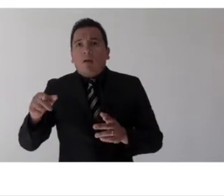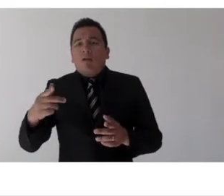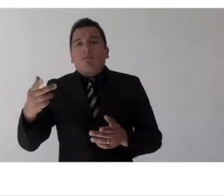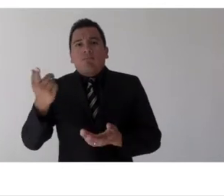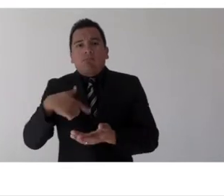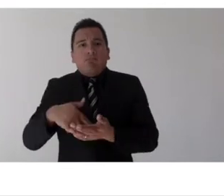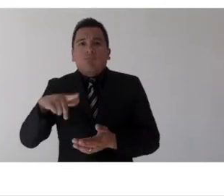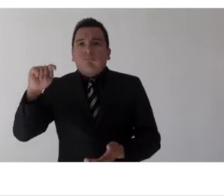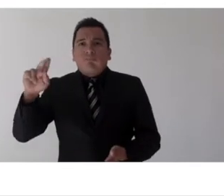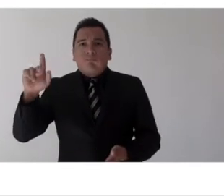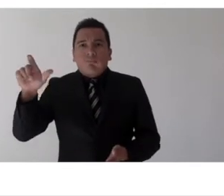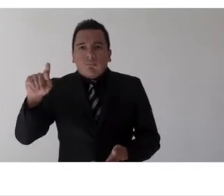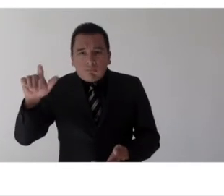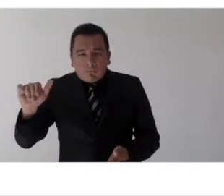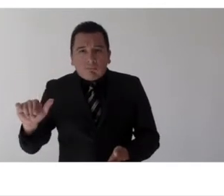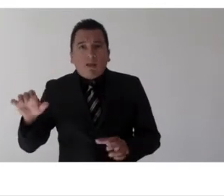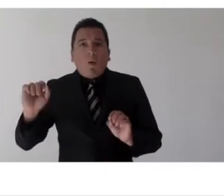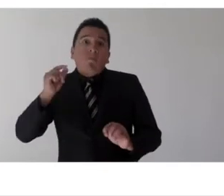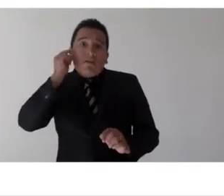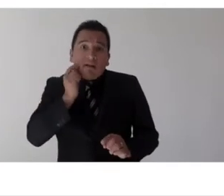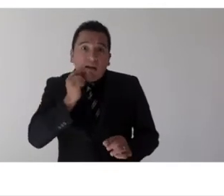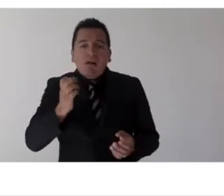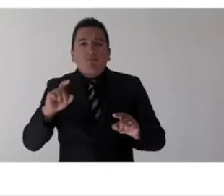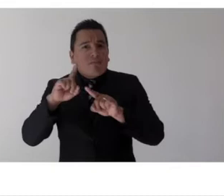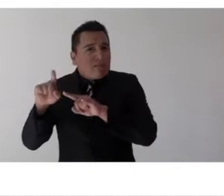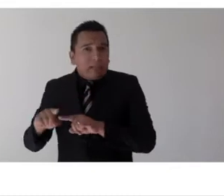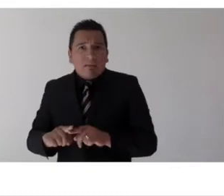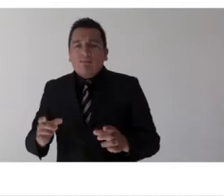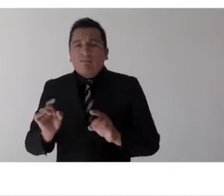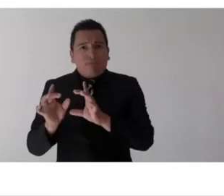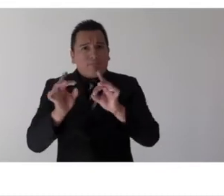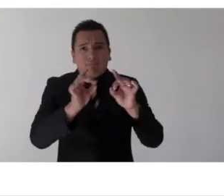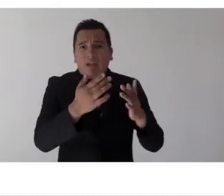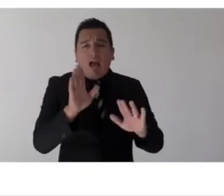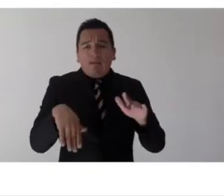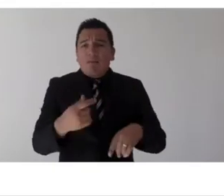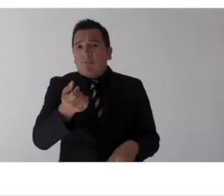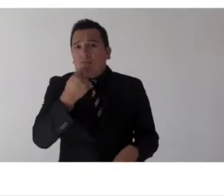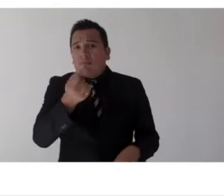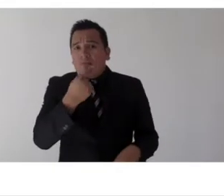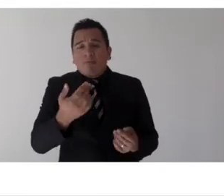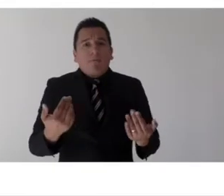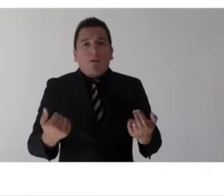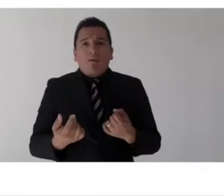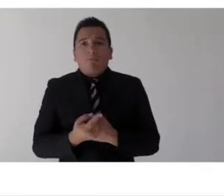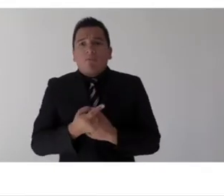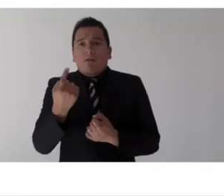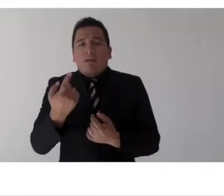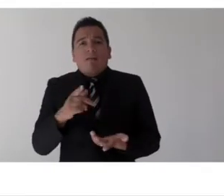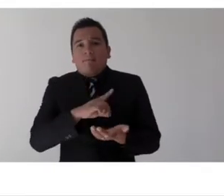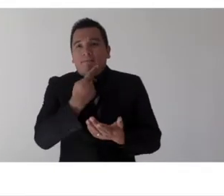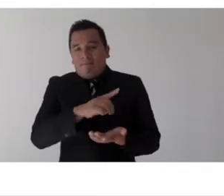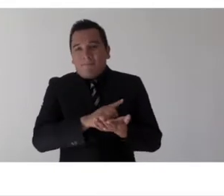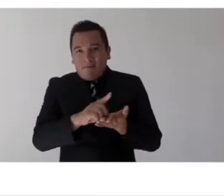en Chilpancingo, y todas estas personas que no les entregan los mismos medicamentos o que sufren la misma vulneración del derecho a